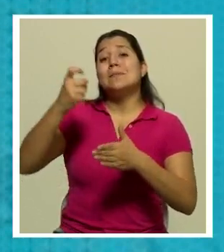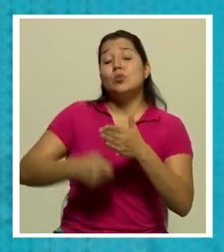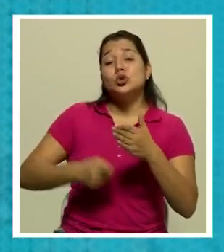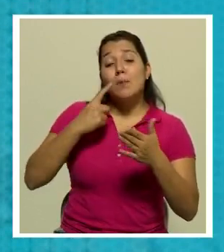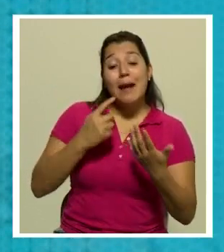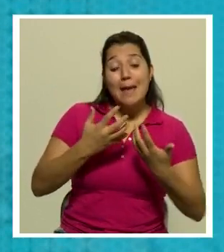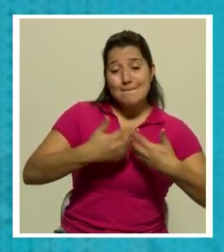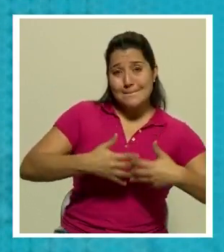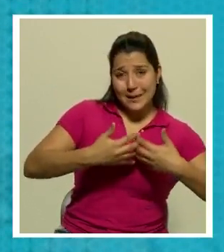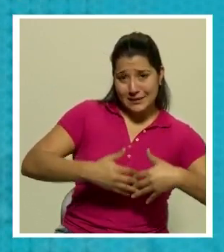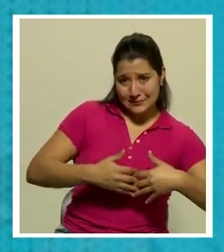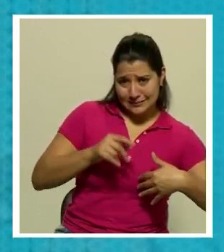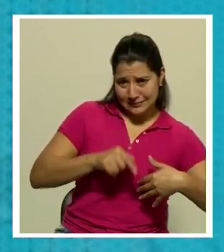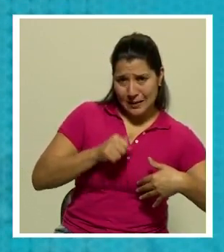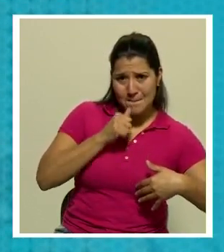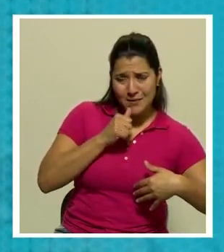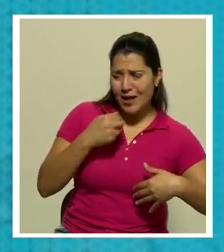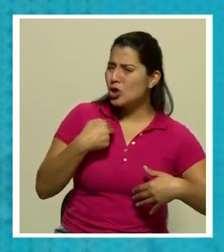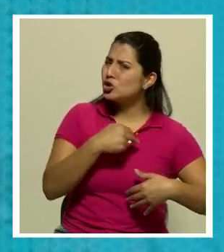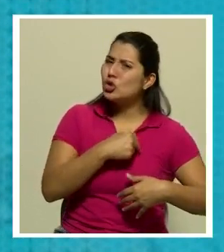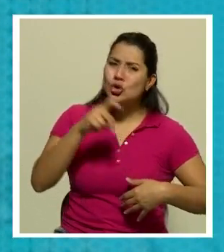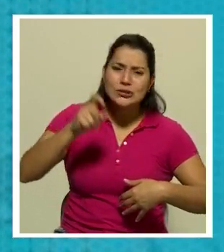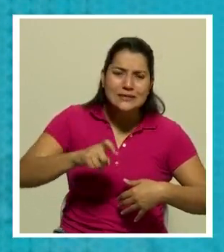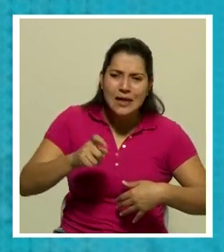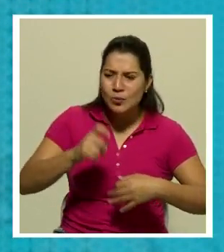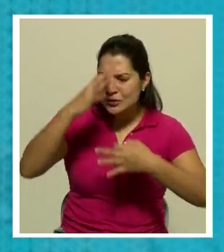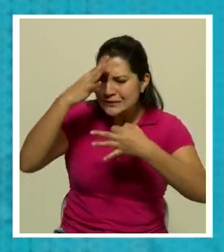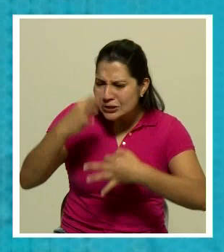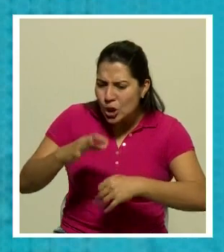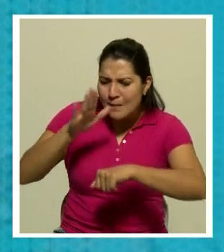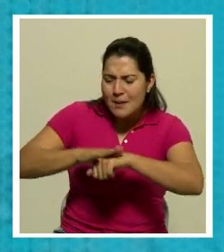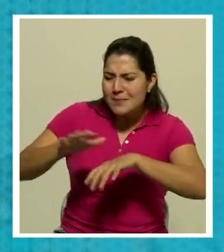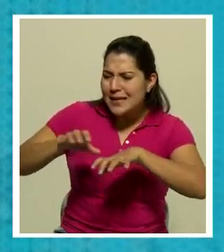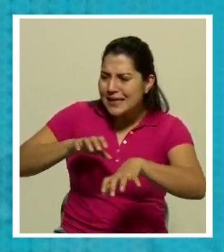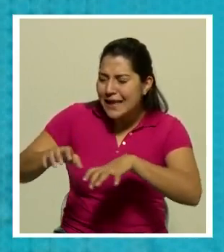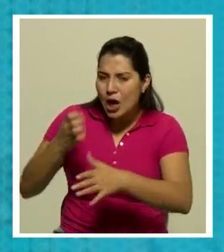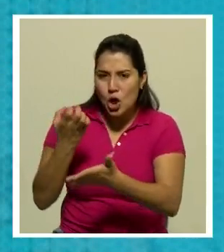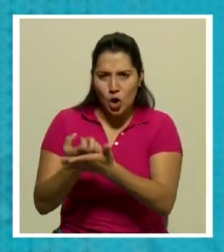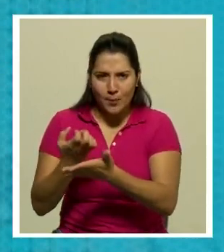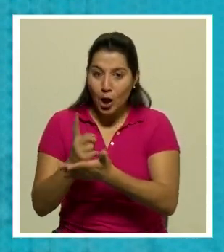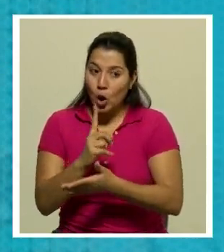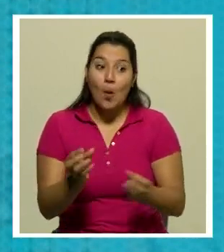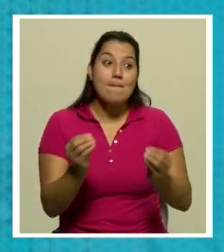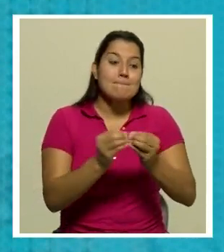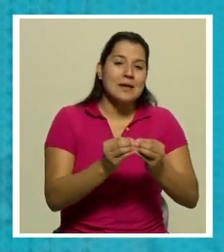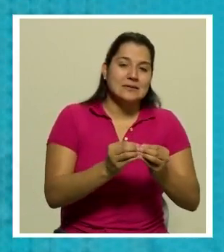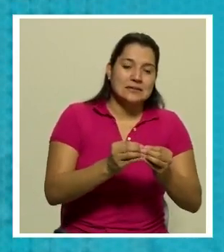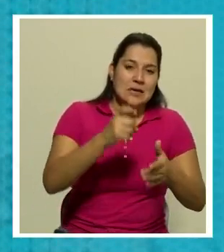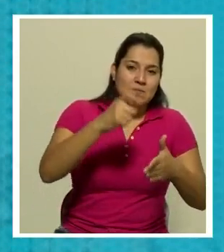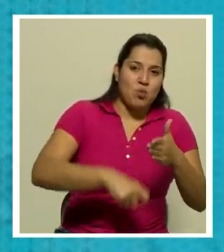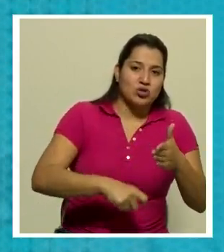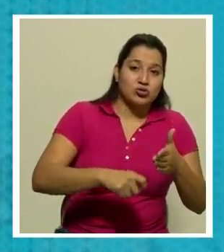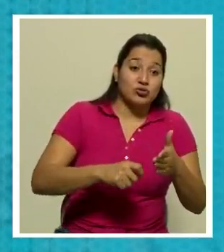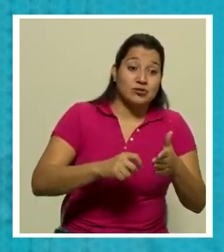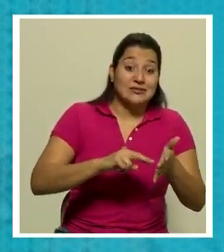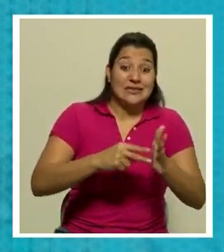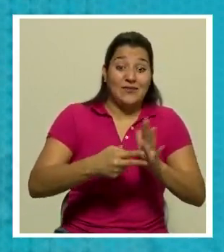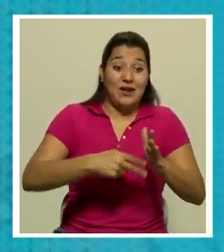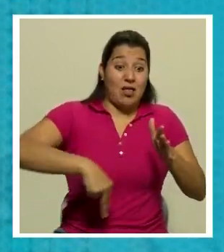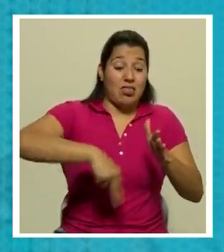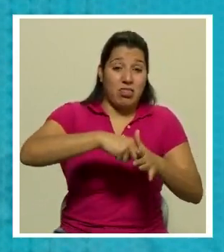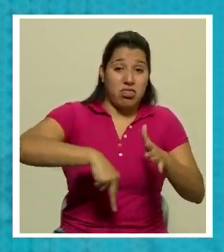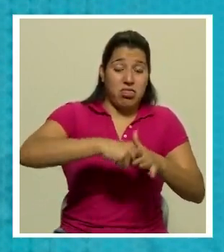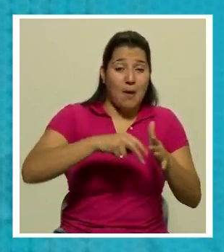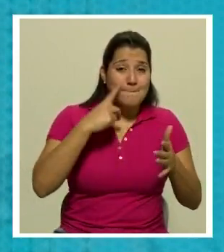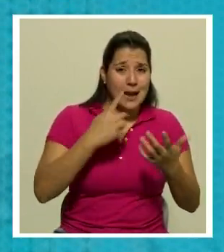productivo. Necesitamos medidas que reactiven la economía, no impuestos que imposibiliten a las empresas a generar empleo en el país y